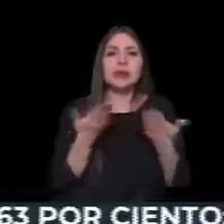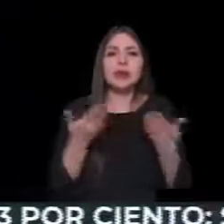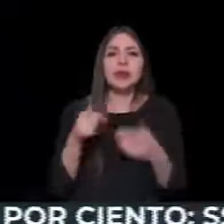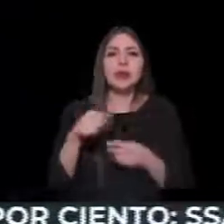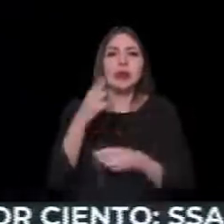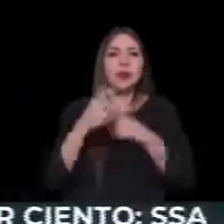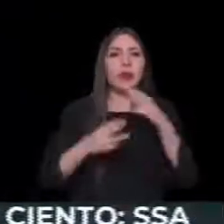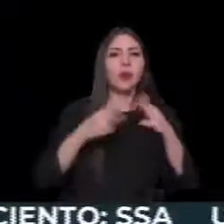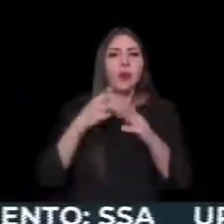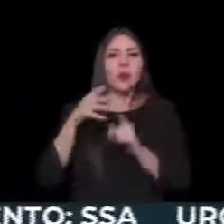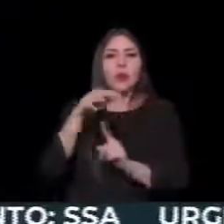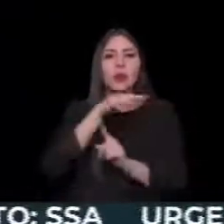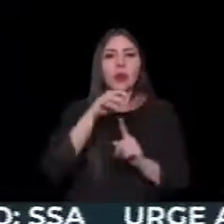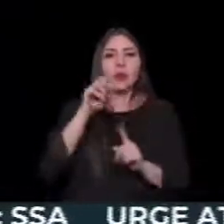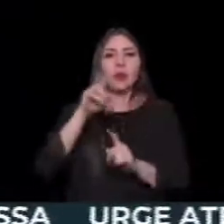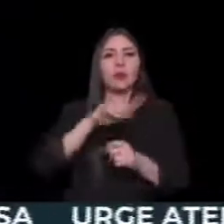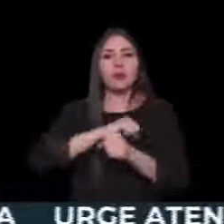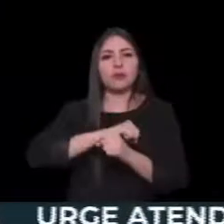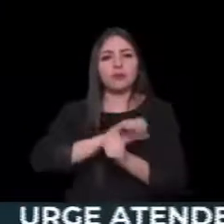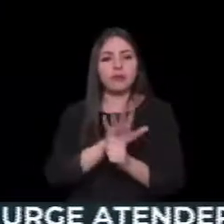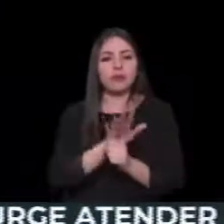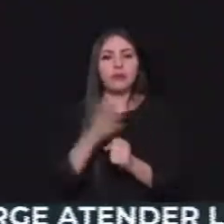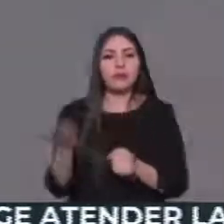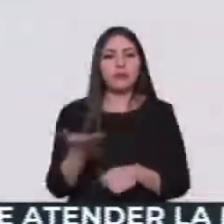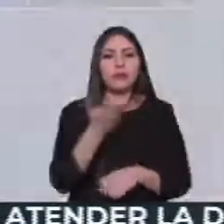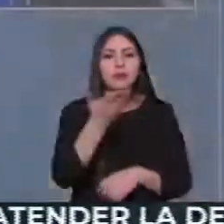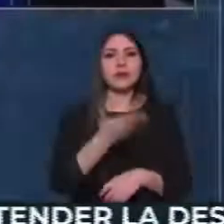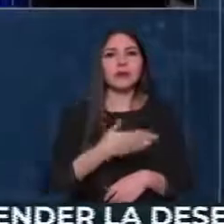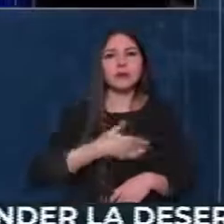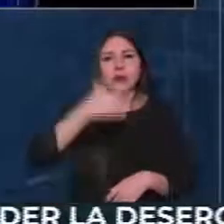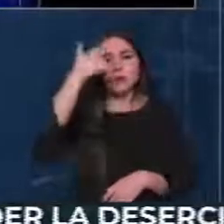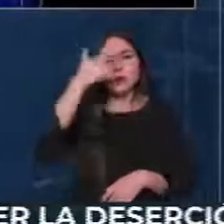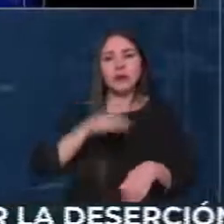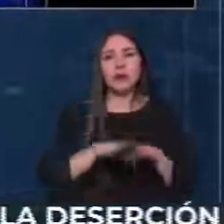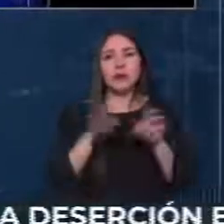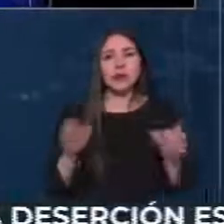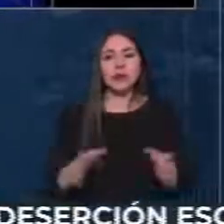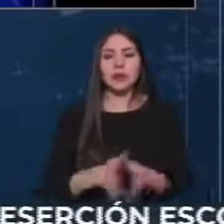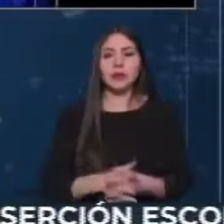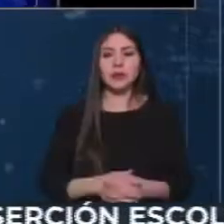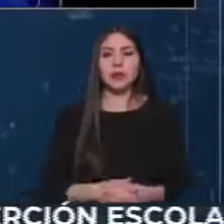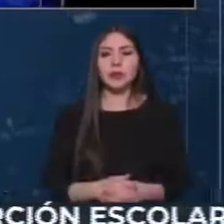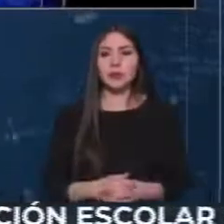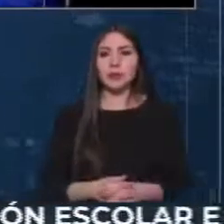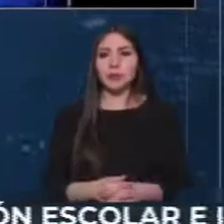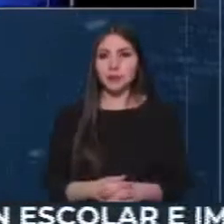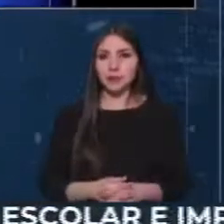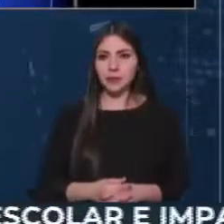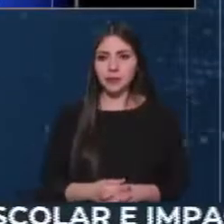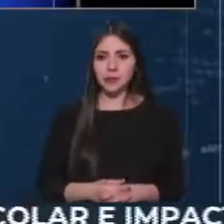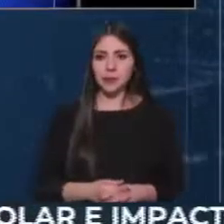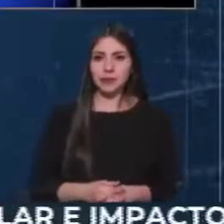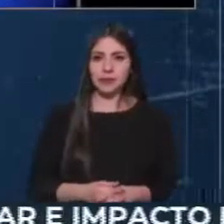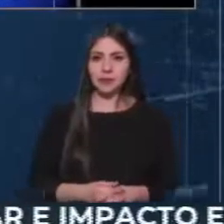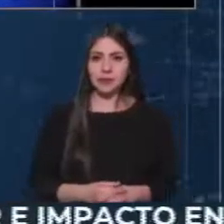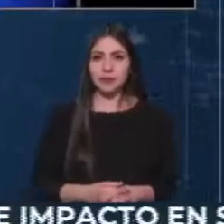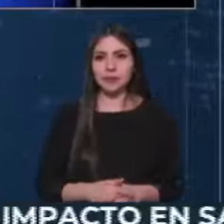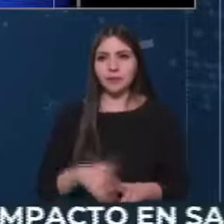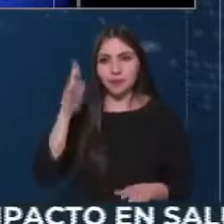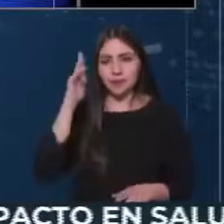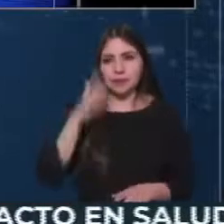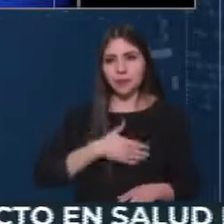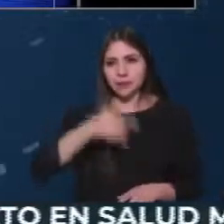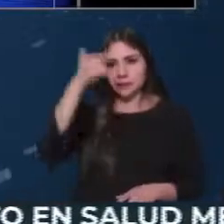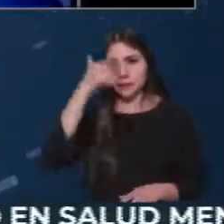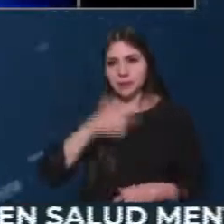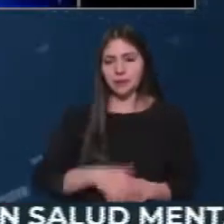del mundo con la pandemia de COVID-19. Víctor, Mario, buenas noches, ¿cómo están? Hola, buenas noches. Buenas noches. Hola